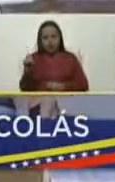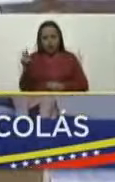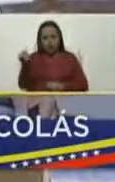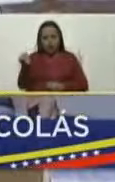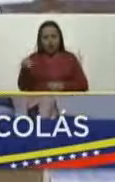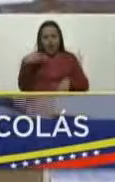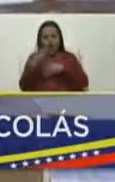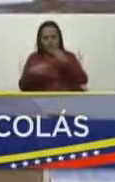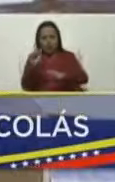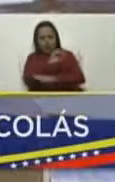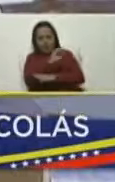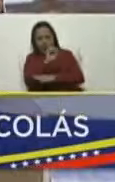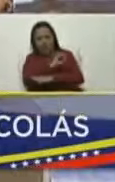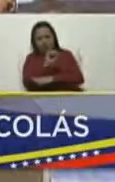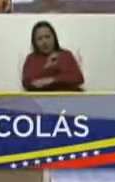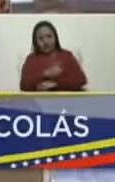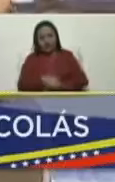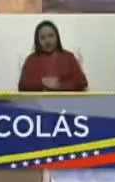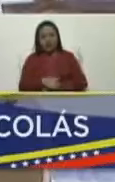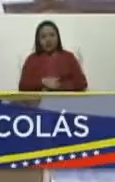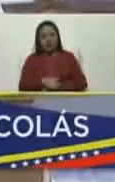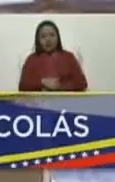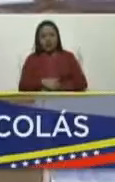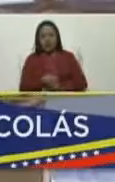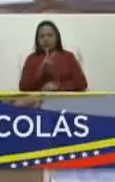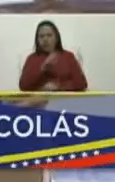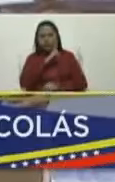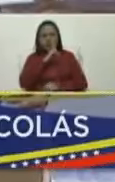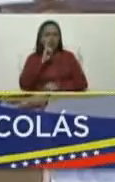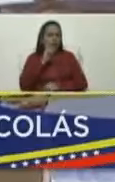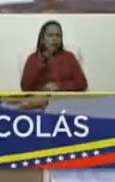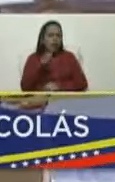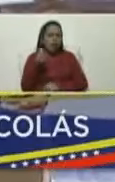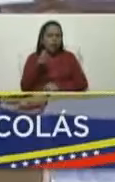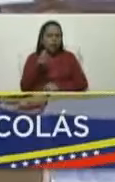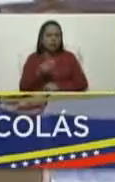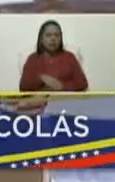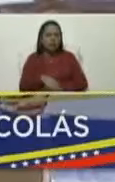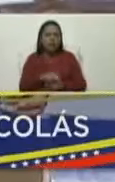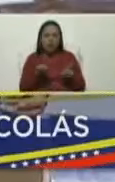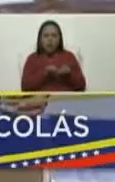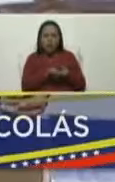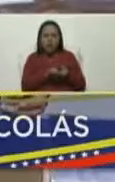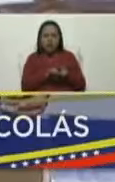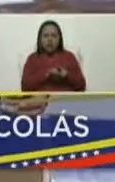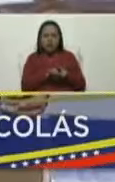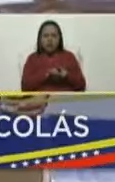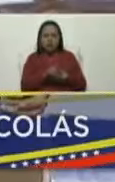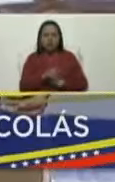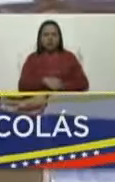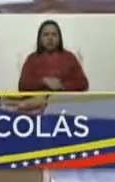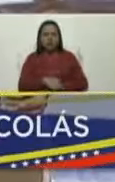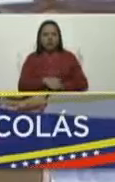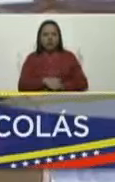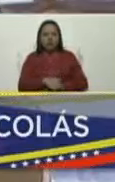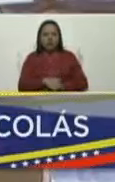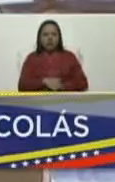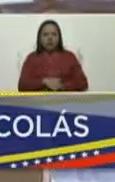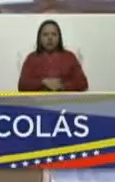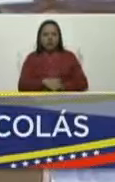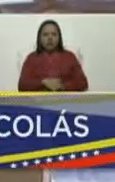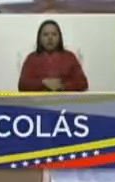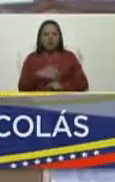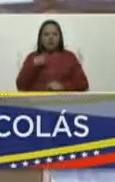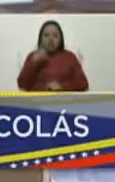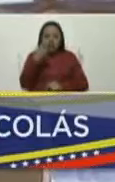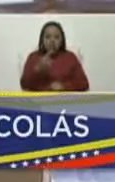carrerita, así se llamaba antes, no sé cómo se llama ahora, igual, le decía, la